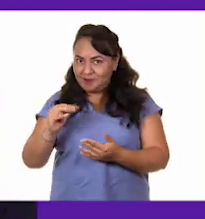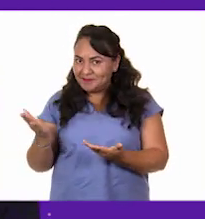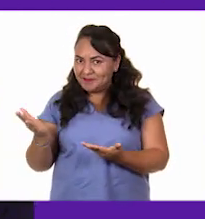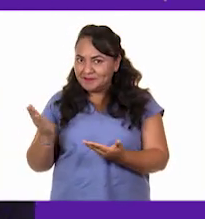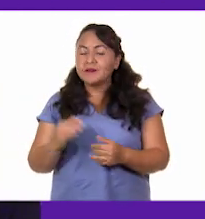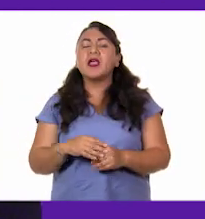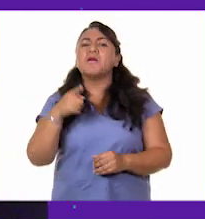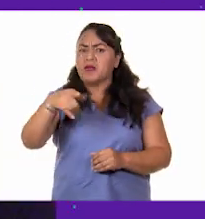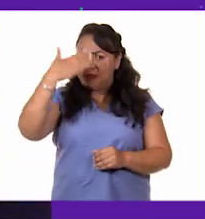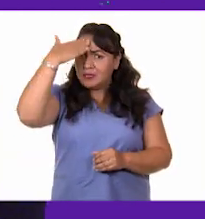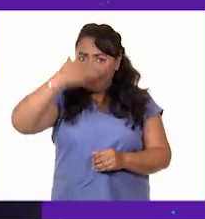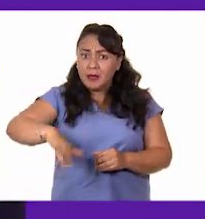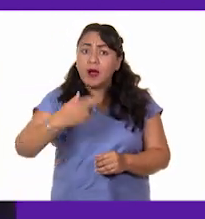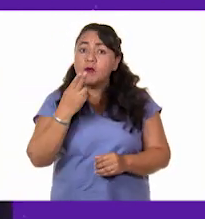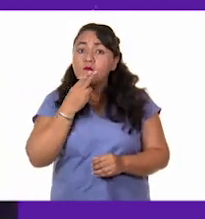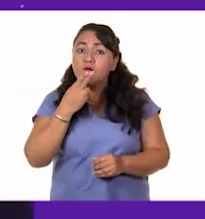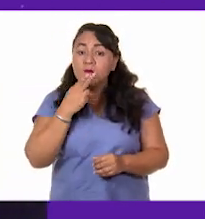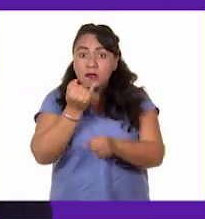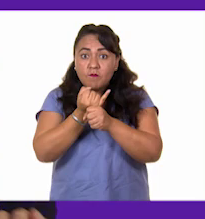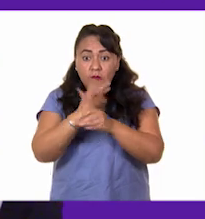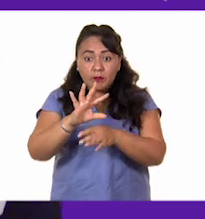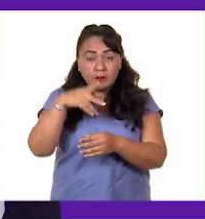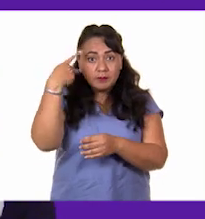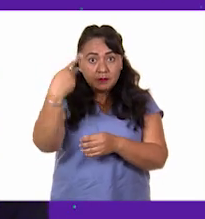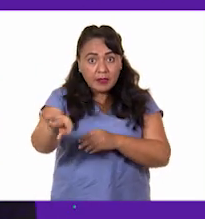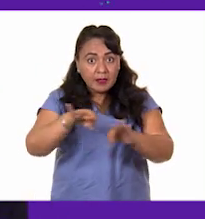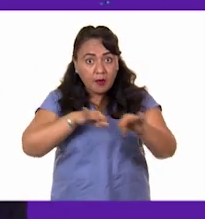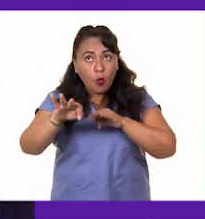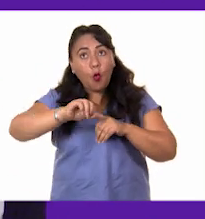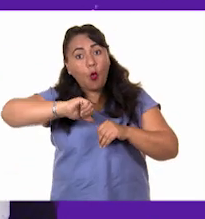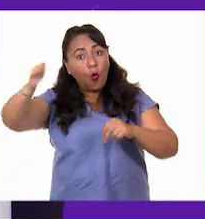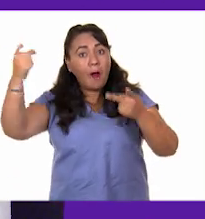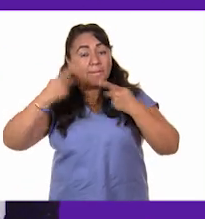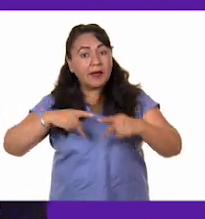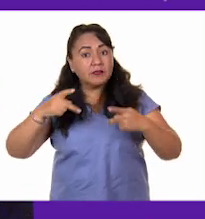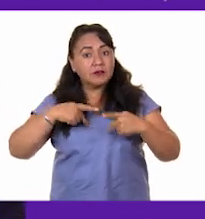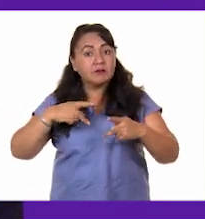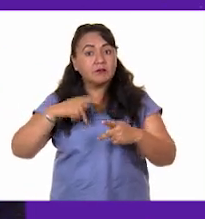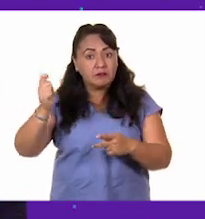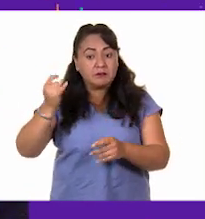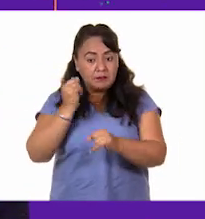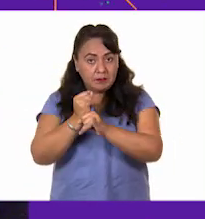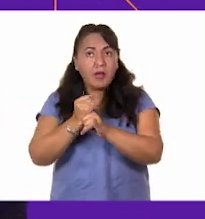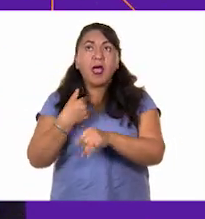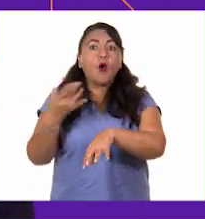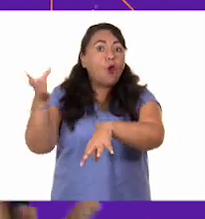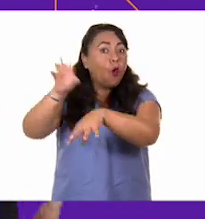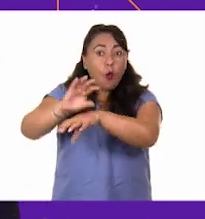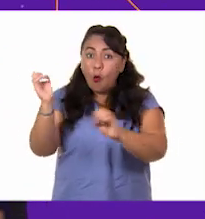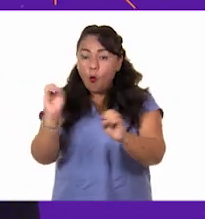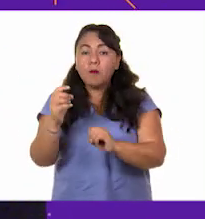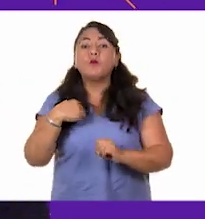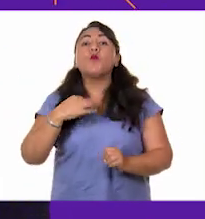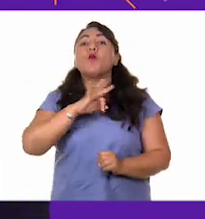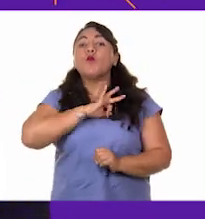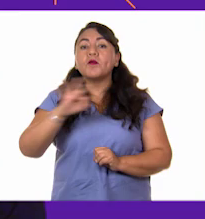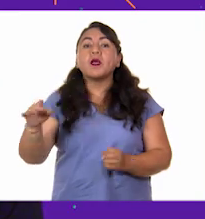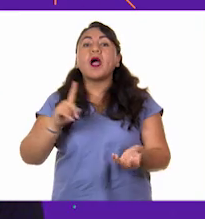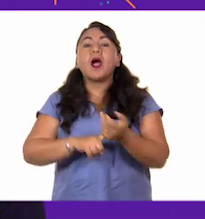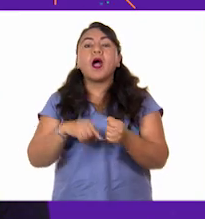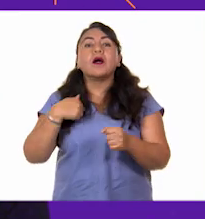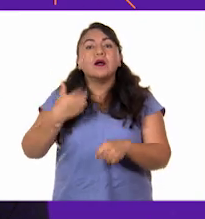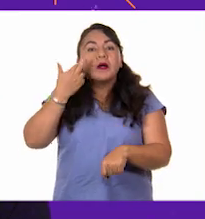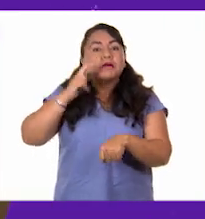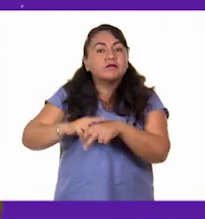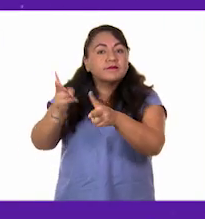Pero, ¿sabías que si utilizamos la información o los trabajos de otros cibernautas sin su permiso, podríamos estar cometiendo